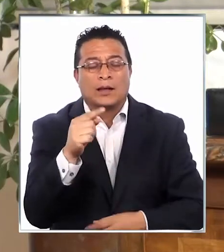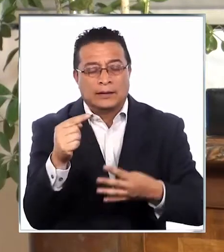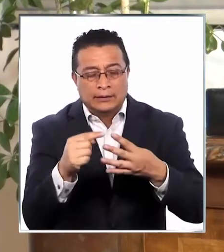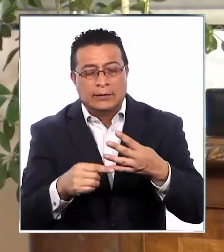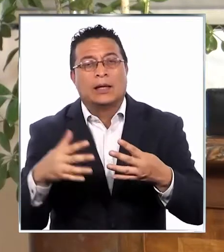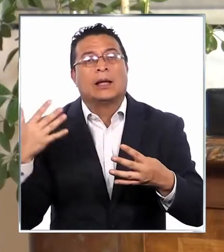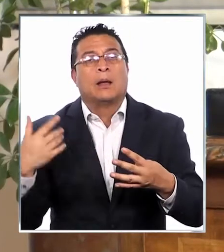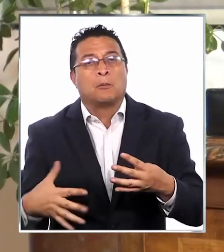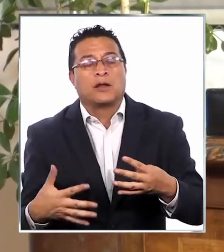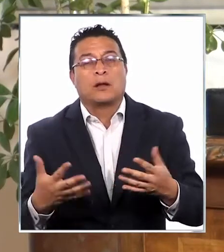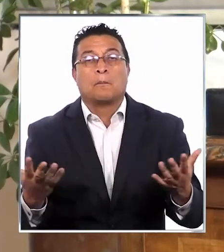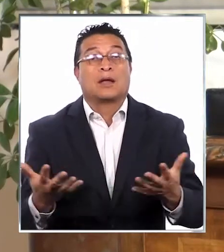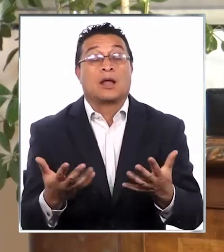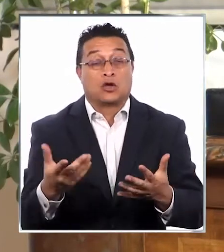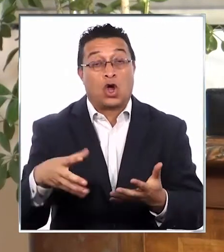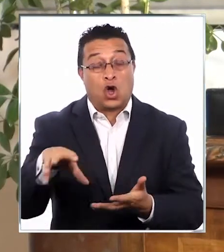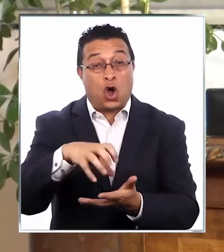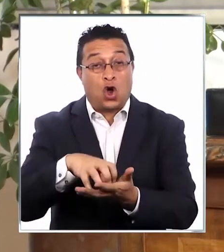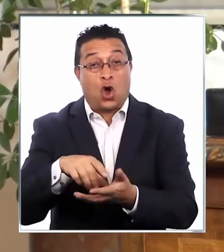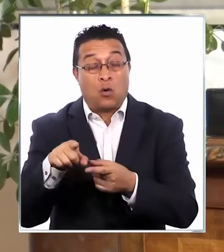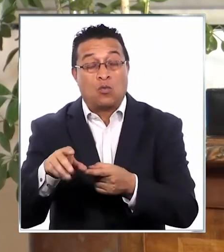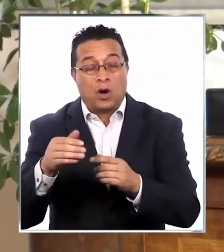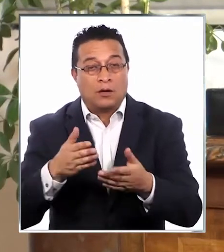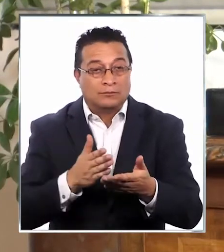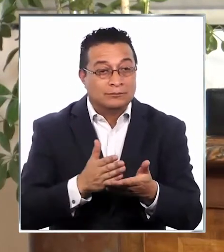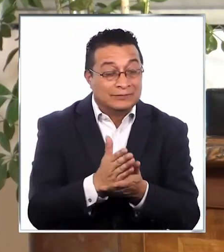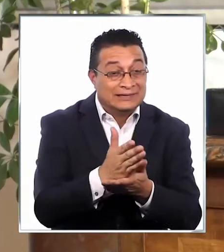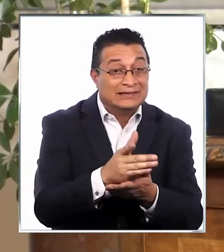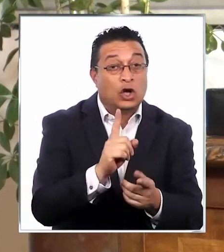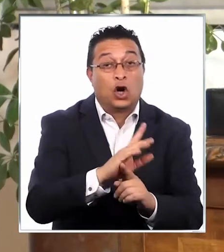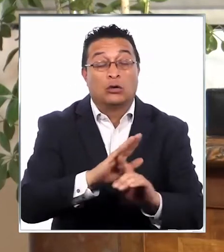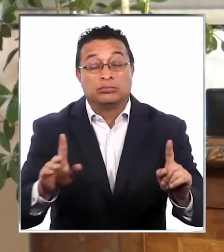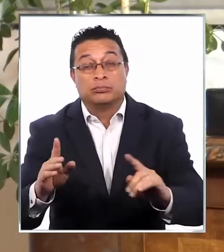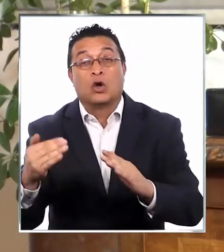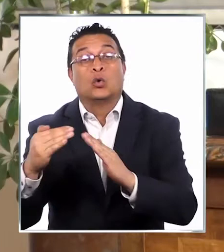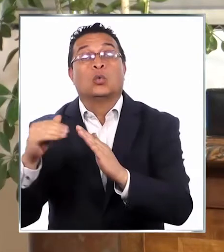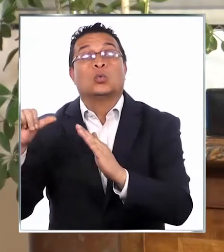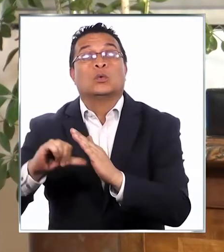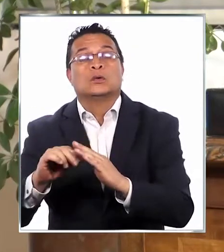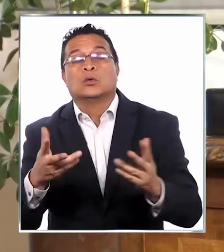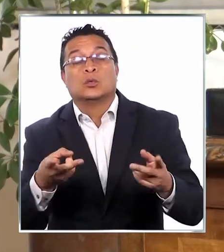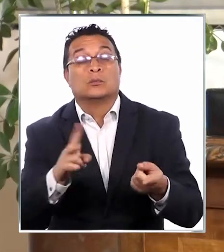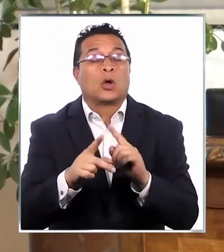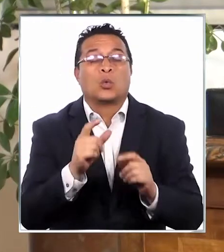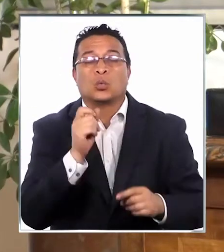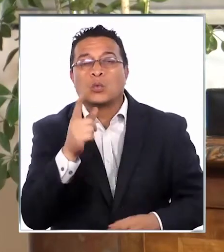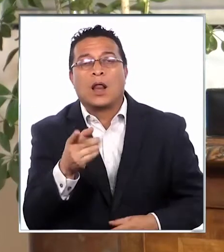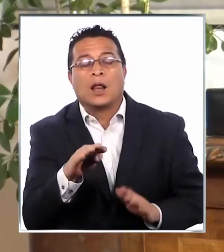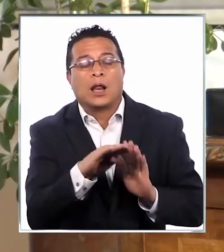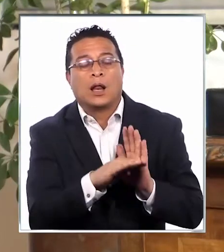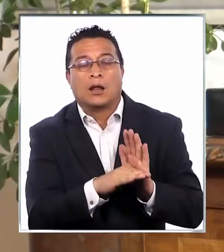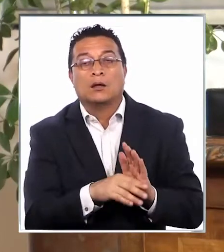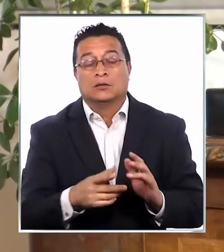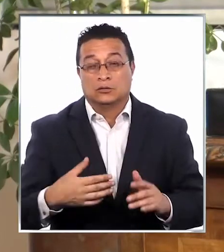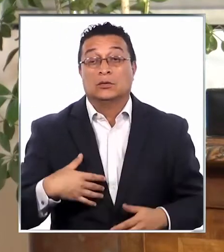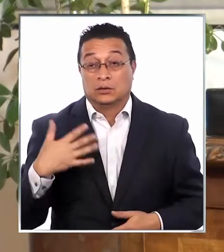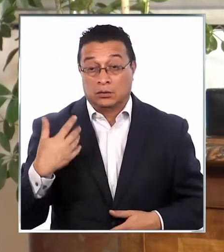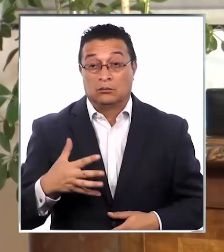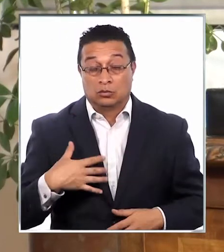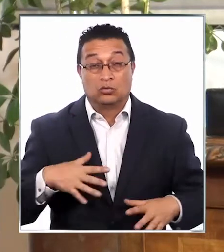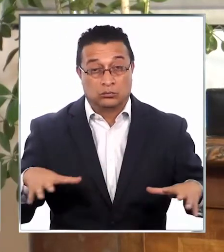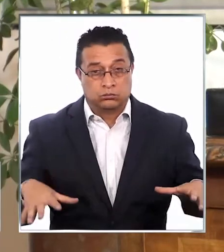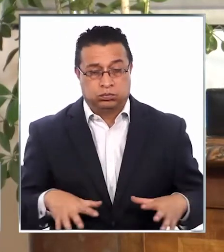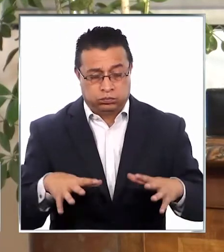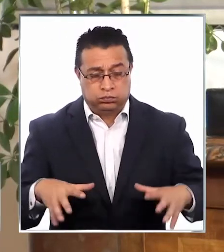o las claves para que una comuna salga o entre en cuarentena? Esa es una pregunta muy importante, porque creo que a pesar de que hemos